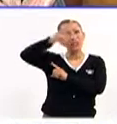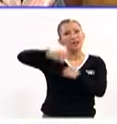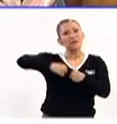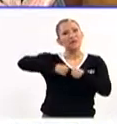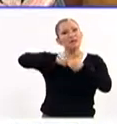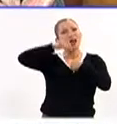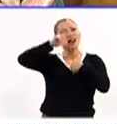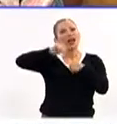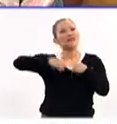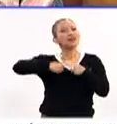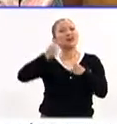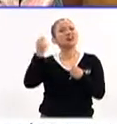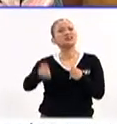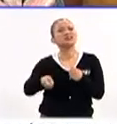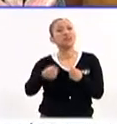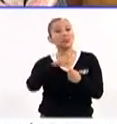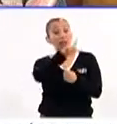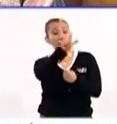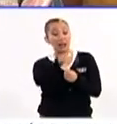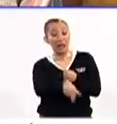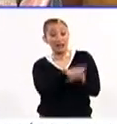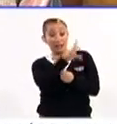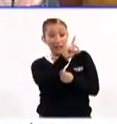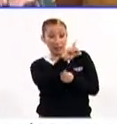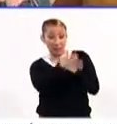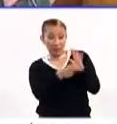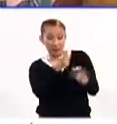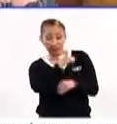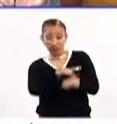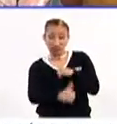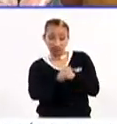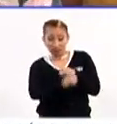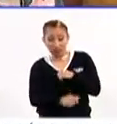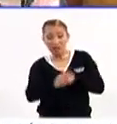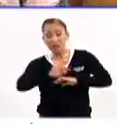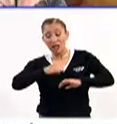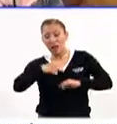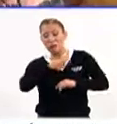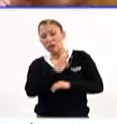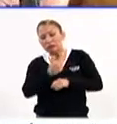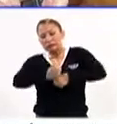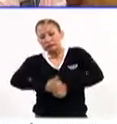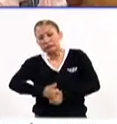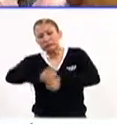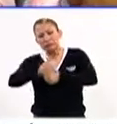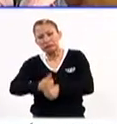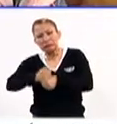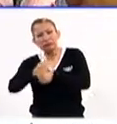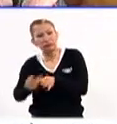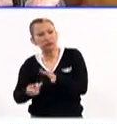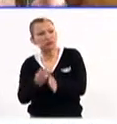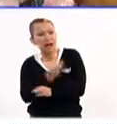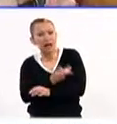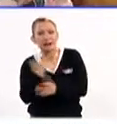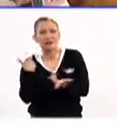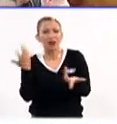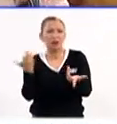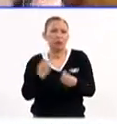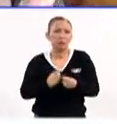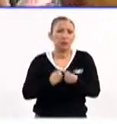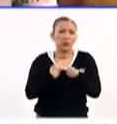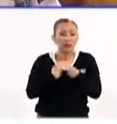viva la vida. ¿Qué te está diciendo? Después de más de 30 operaciones, después de lo que yo pude haber pasado, sufrido o